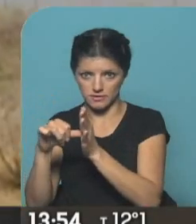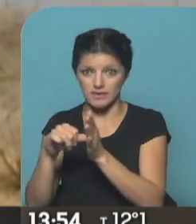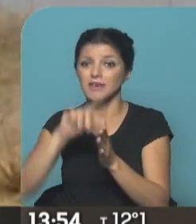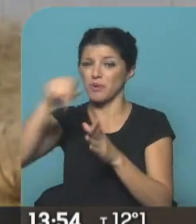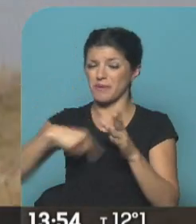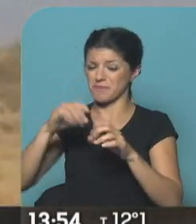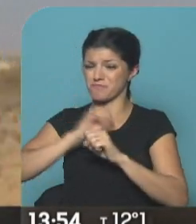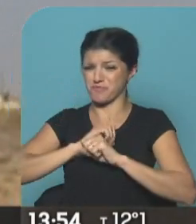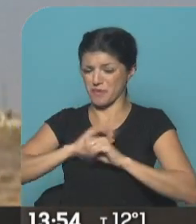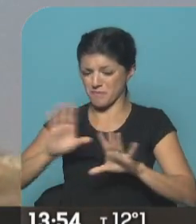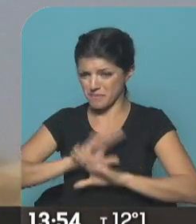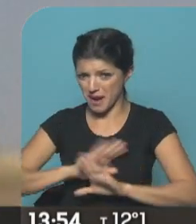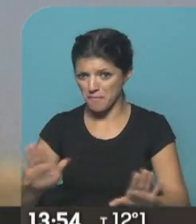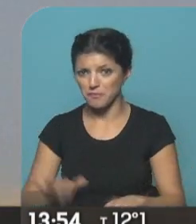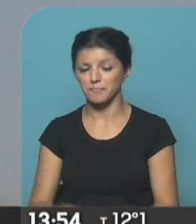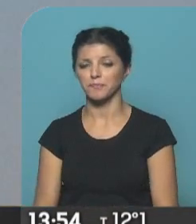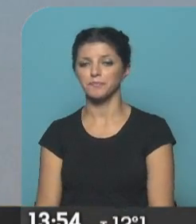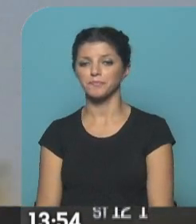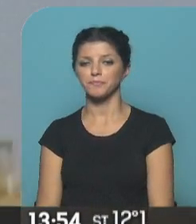consecuencias devastadoras.